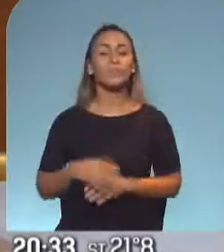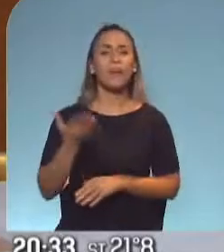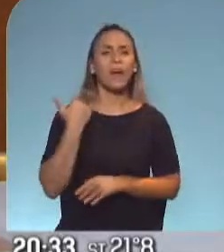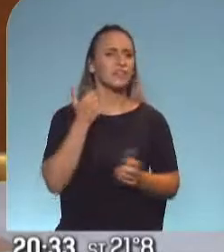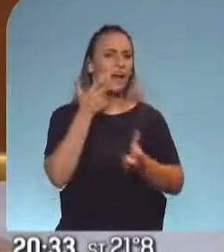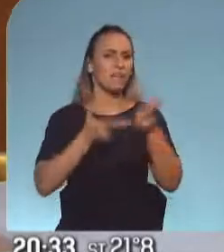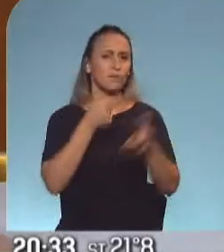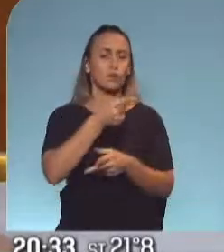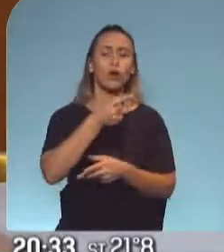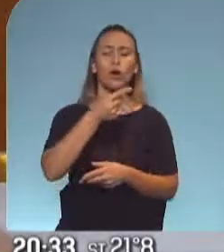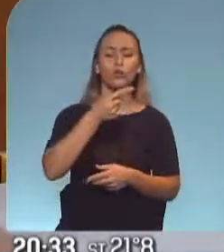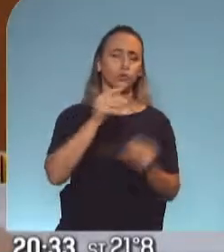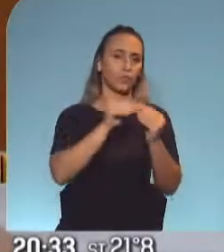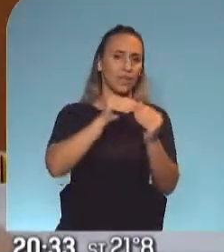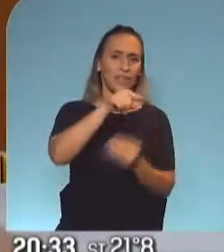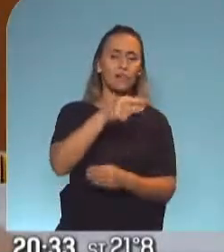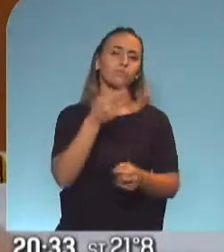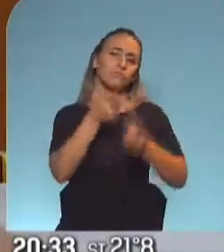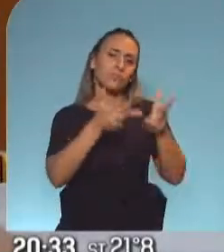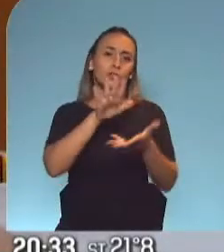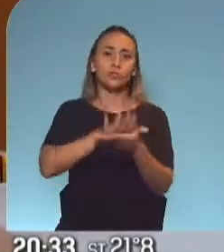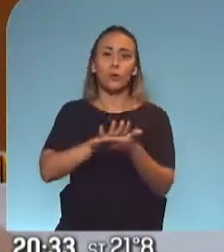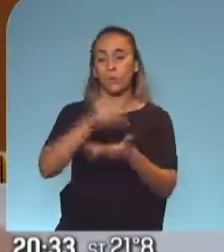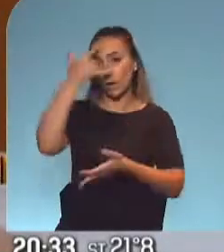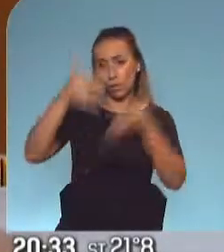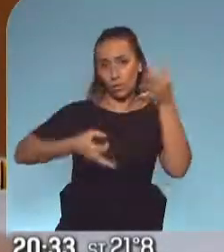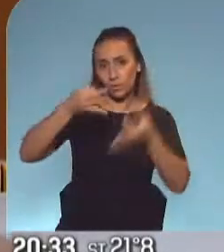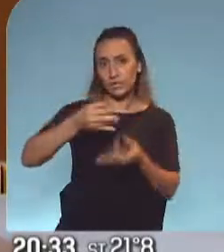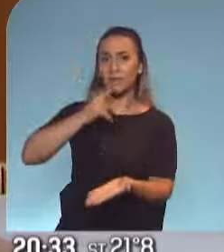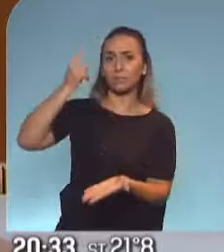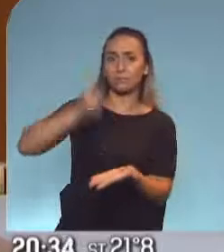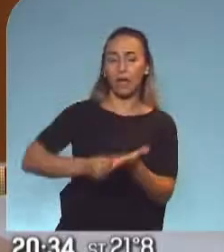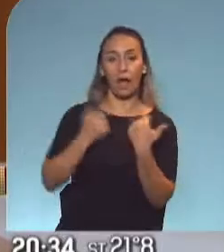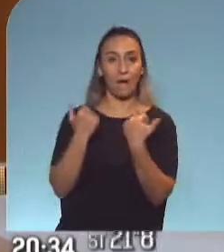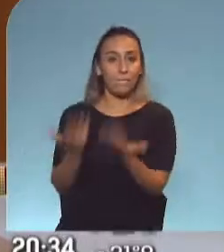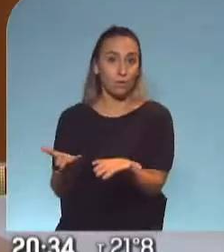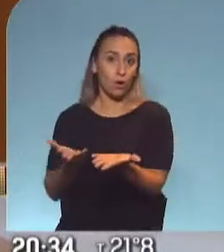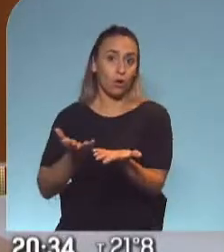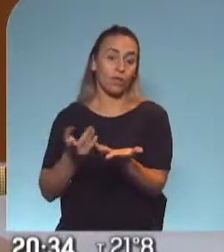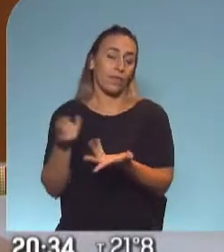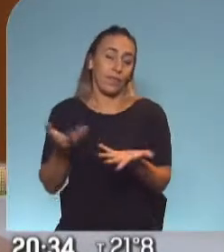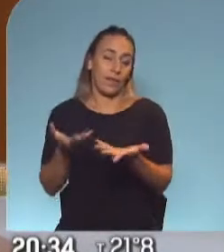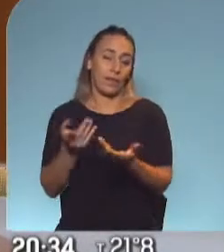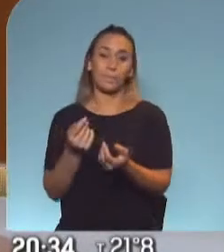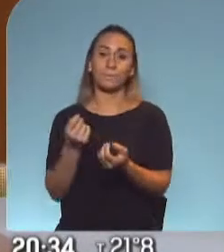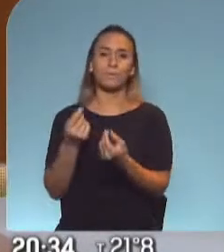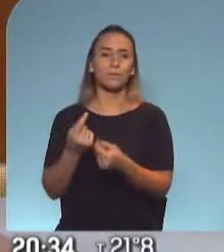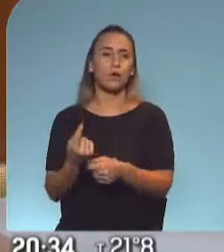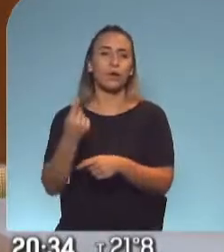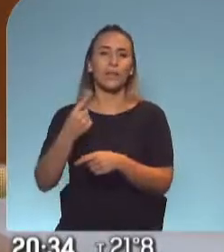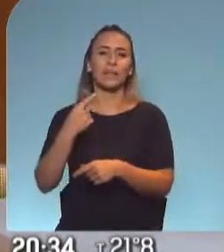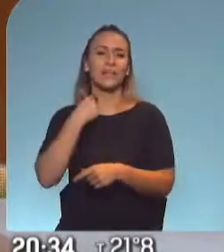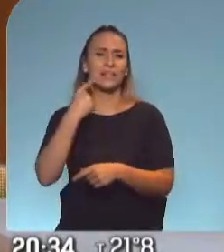caso y del fallo, una justicia de la justicia a favor de alguien que debía aportar, alguien de los 13.000